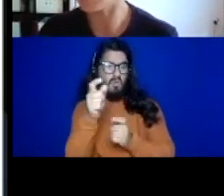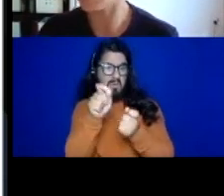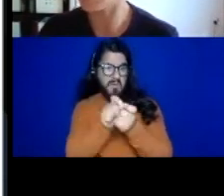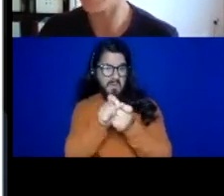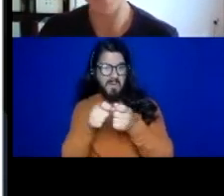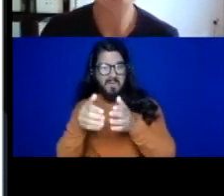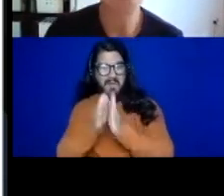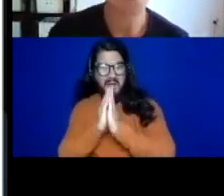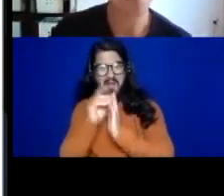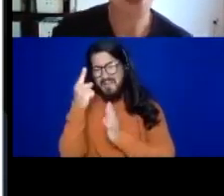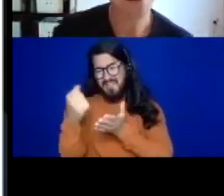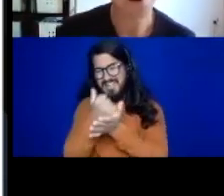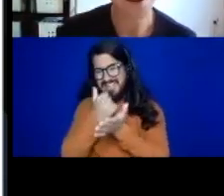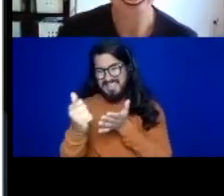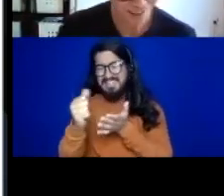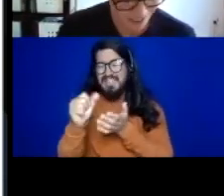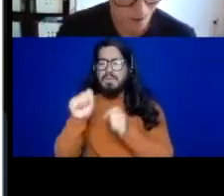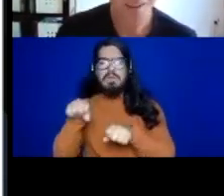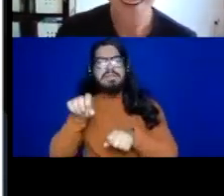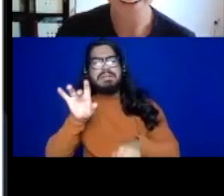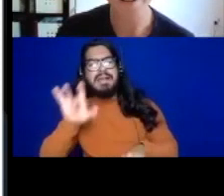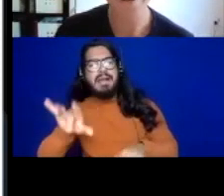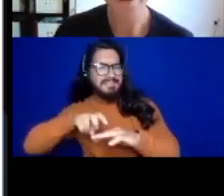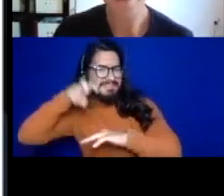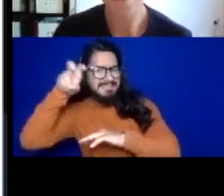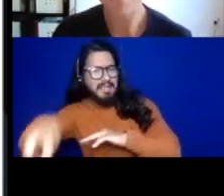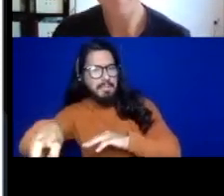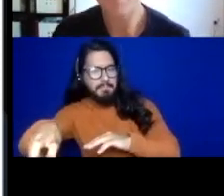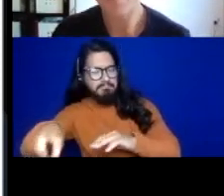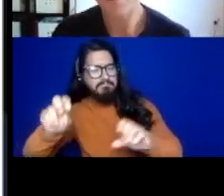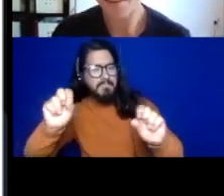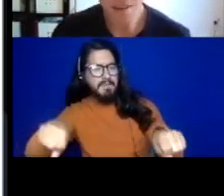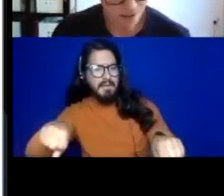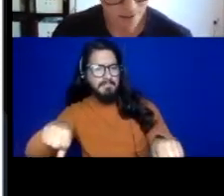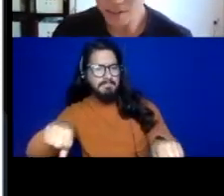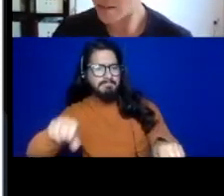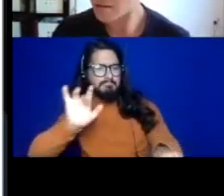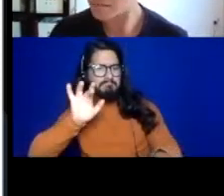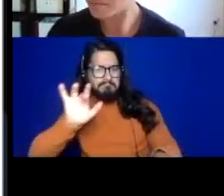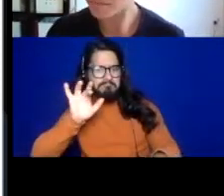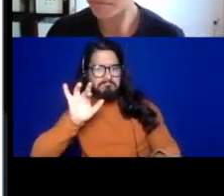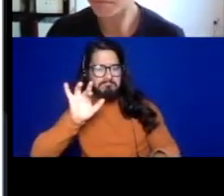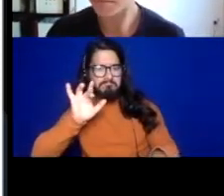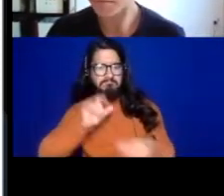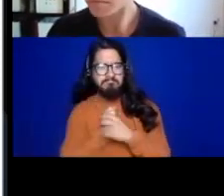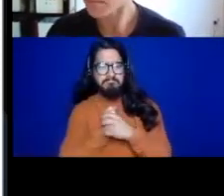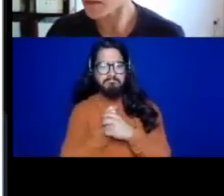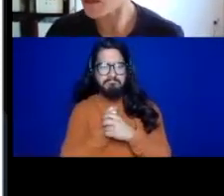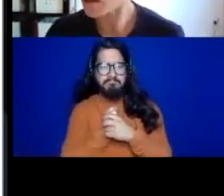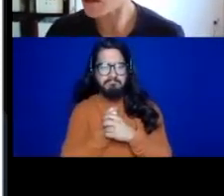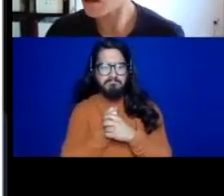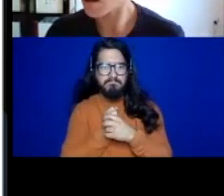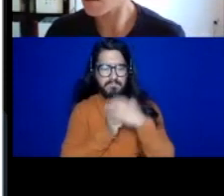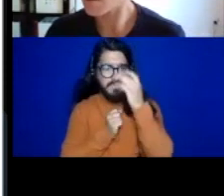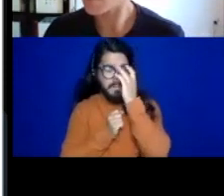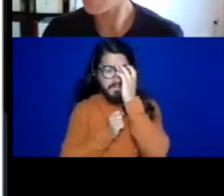En algún momento les va a pedir una tarjeta de crédito, pero pueden pasar adelante, no tienen que llenar esa información. Aquí